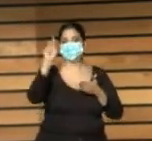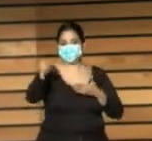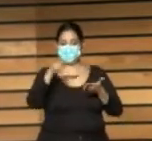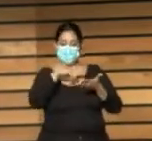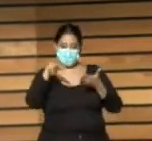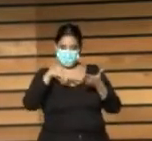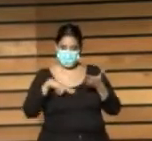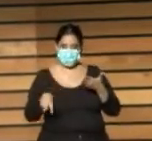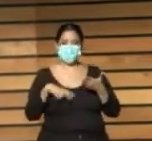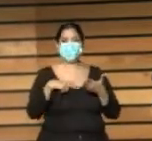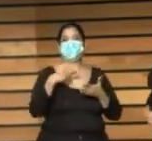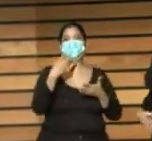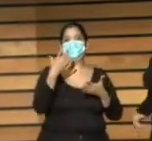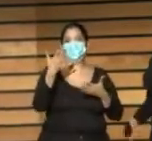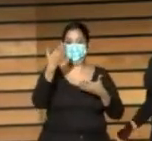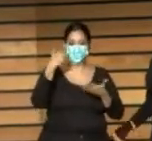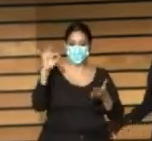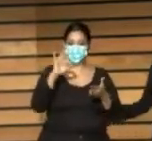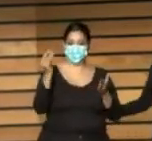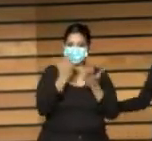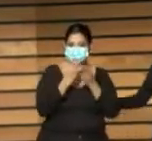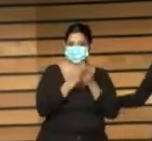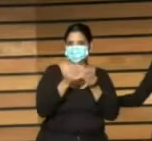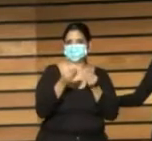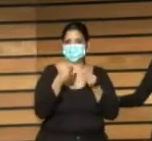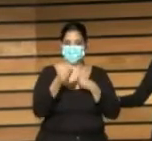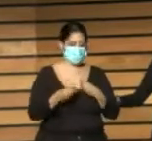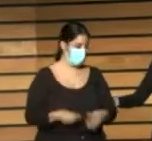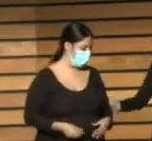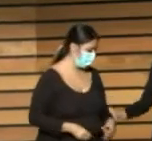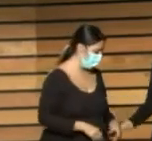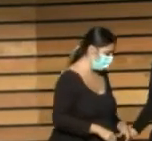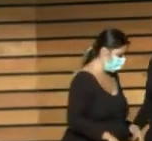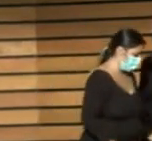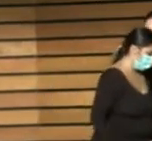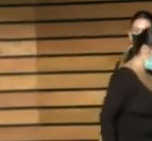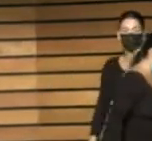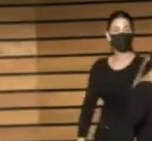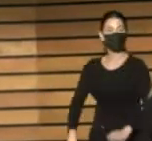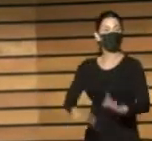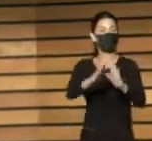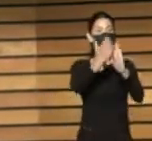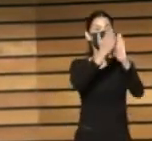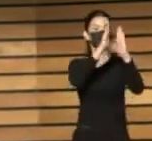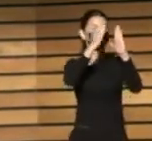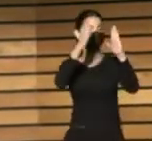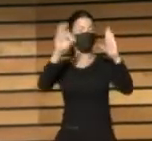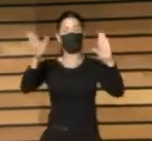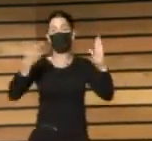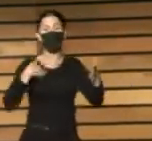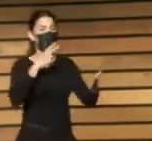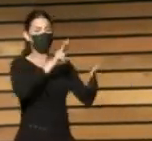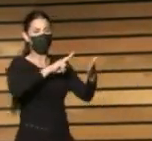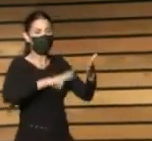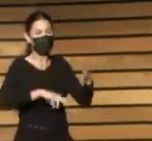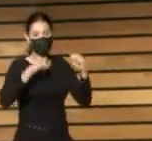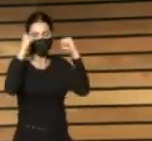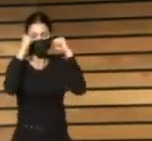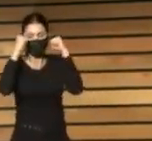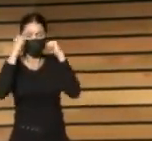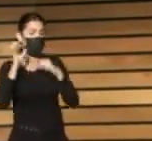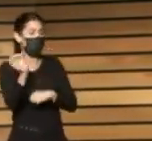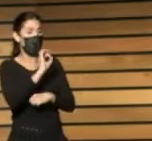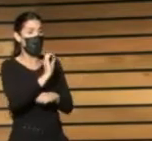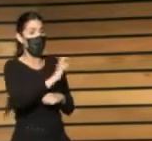las lectoras, los que se acercan a esos espacios mágicos que son las bibliotecas, o para leer, o para estudiar, o para compartir